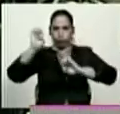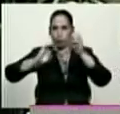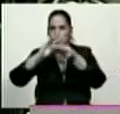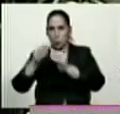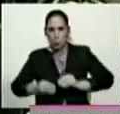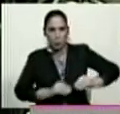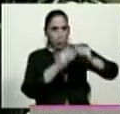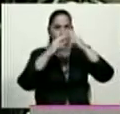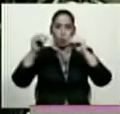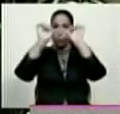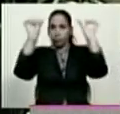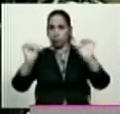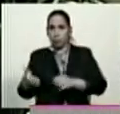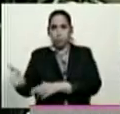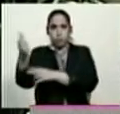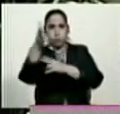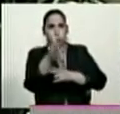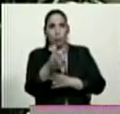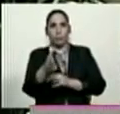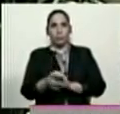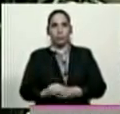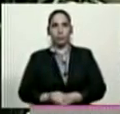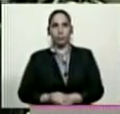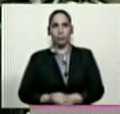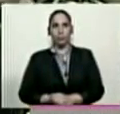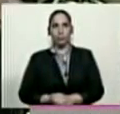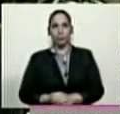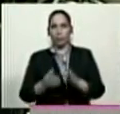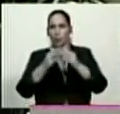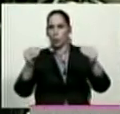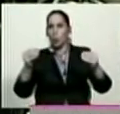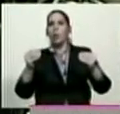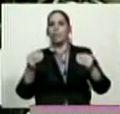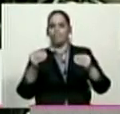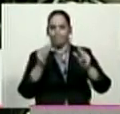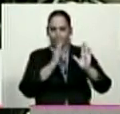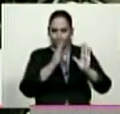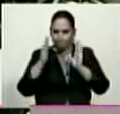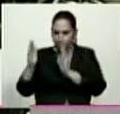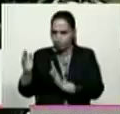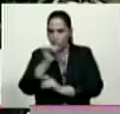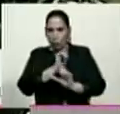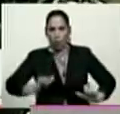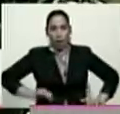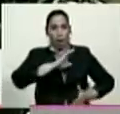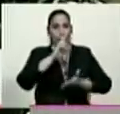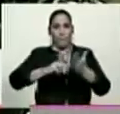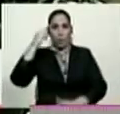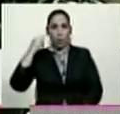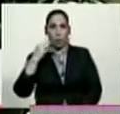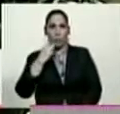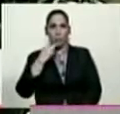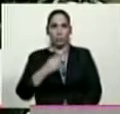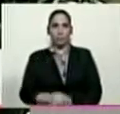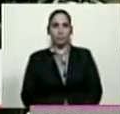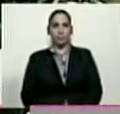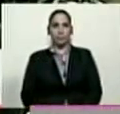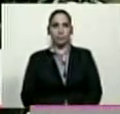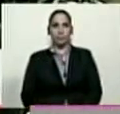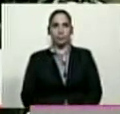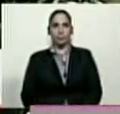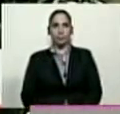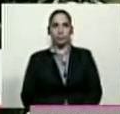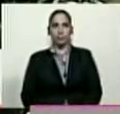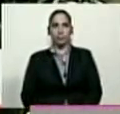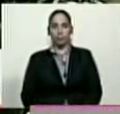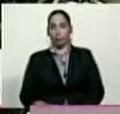de todo el sistema de armas. Y bueno, de toda la estructura de la Fuerza Armada Nacional Bolivariana. Así